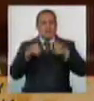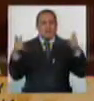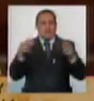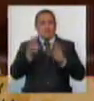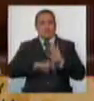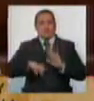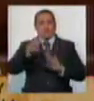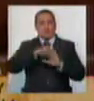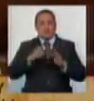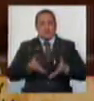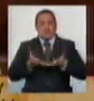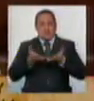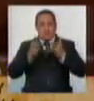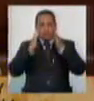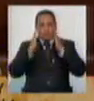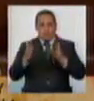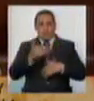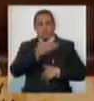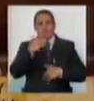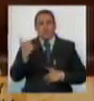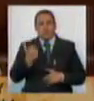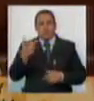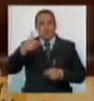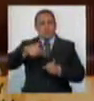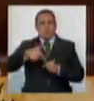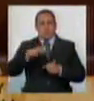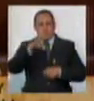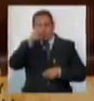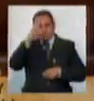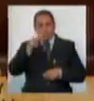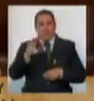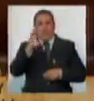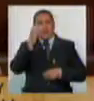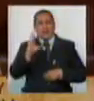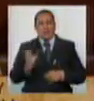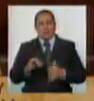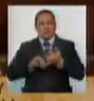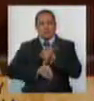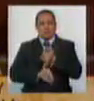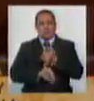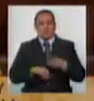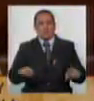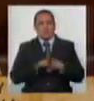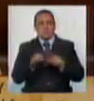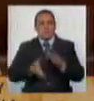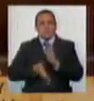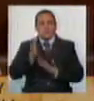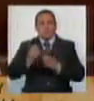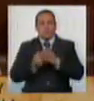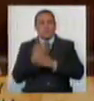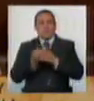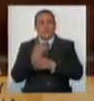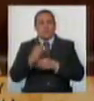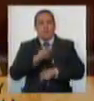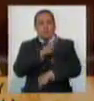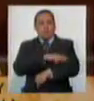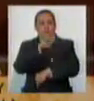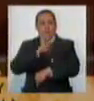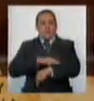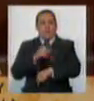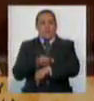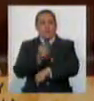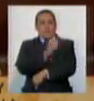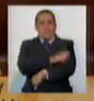conducirá el combustible desde el Cusco hasta la costa sur, pasando por Arequipa, Moquegua, Tacna y Puno, entre